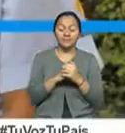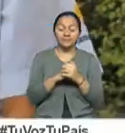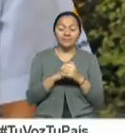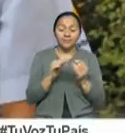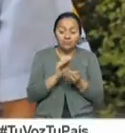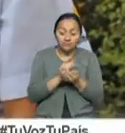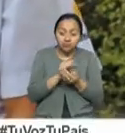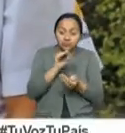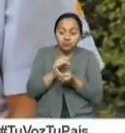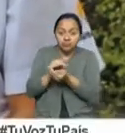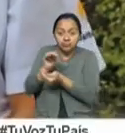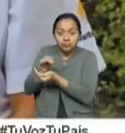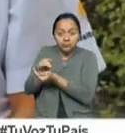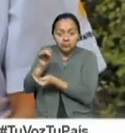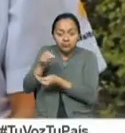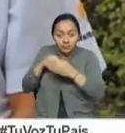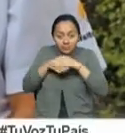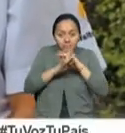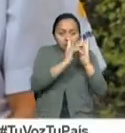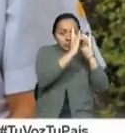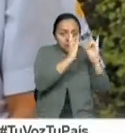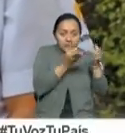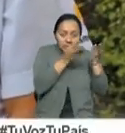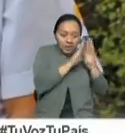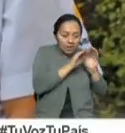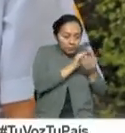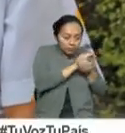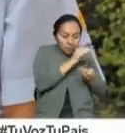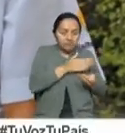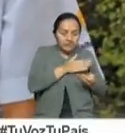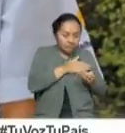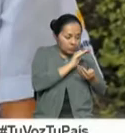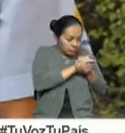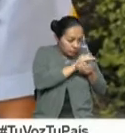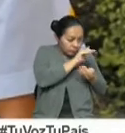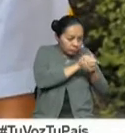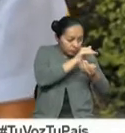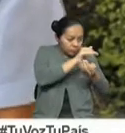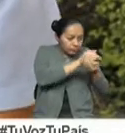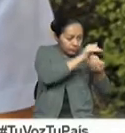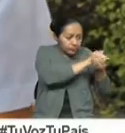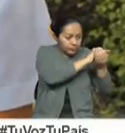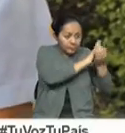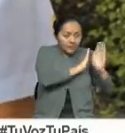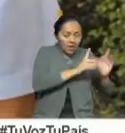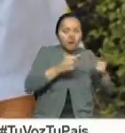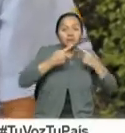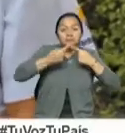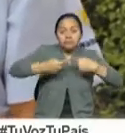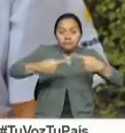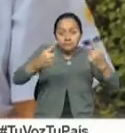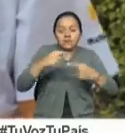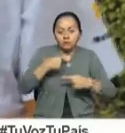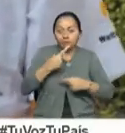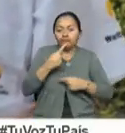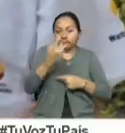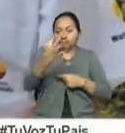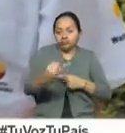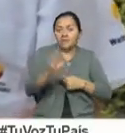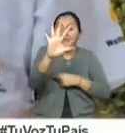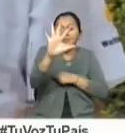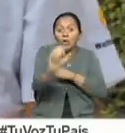en cautiverio, nosotros podemos estar en condiciones de anunciar que en 5 años las primeras